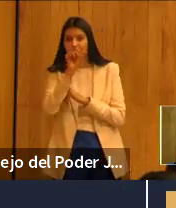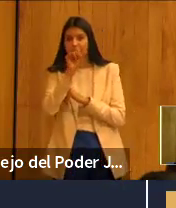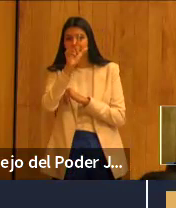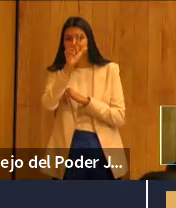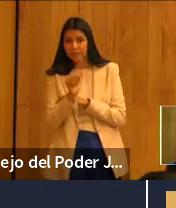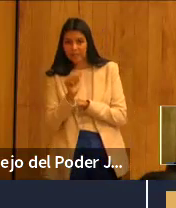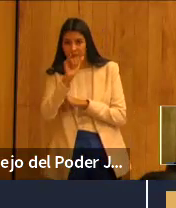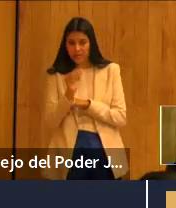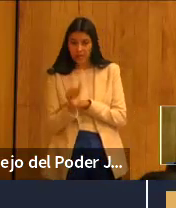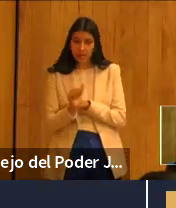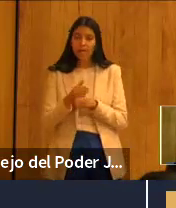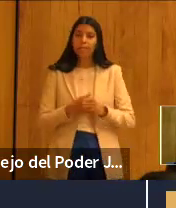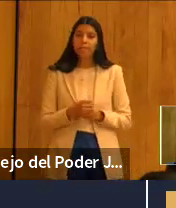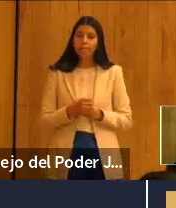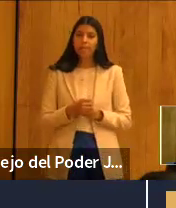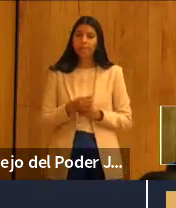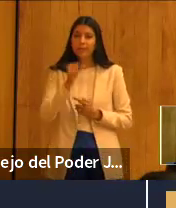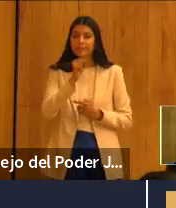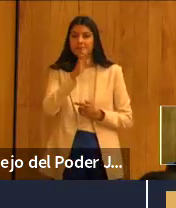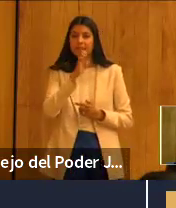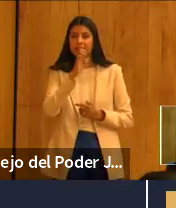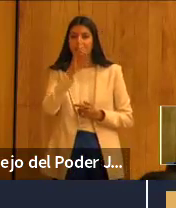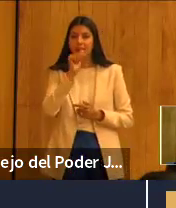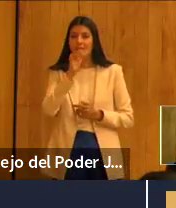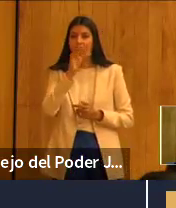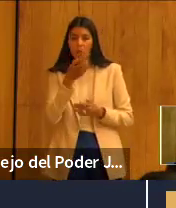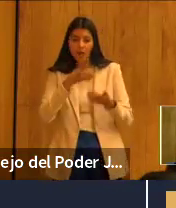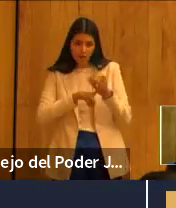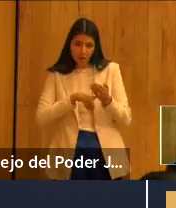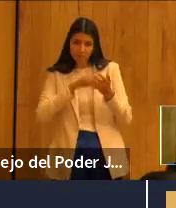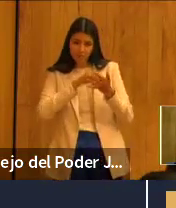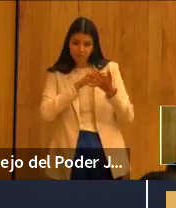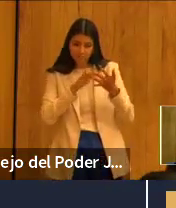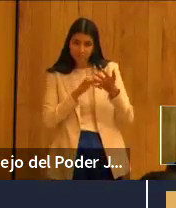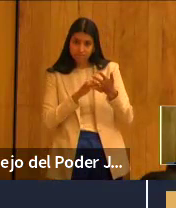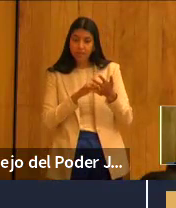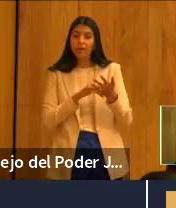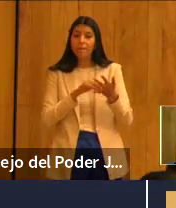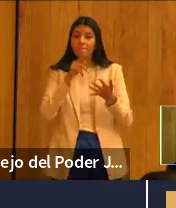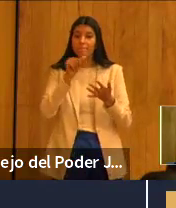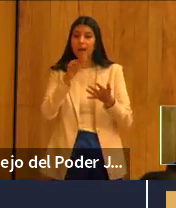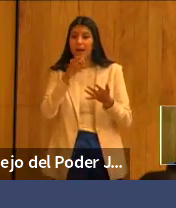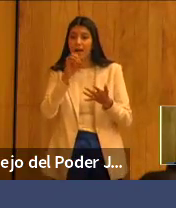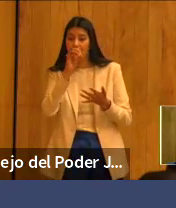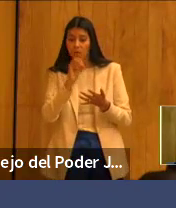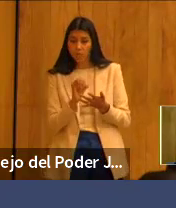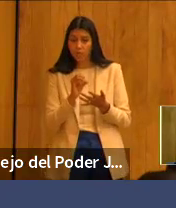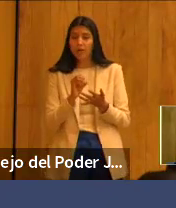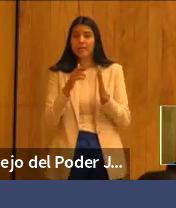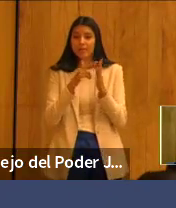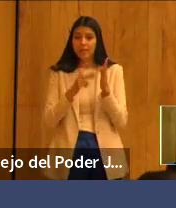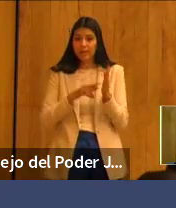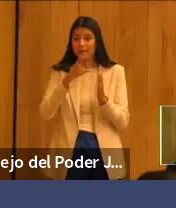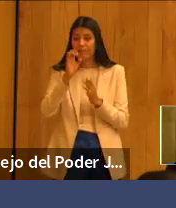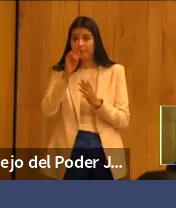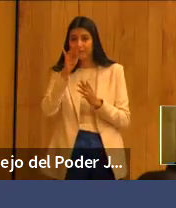en las CEDAW como en la Convención Belén do Pará, las reglas de Brasilia y la Ley General de Acceso de